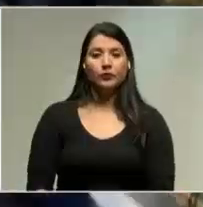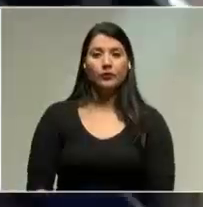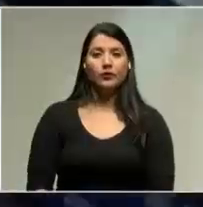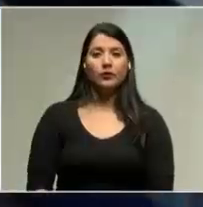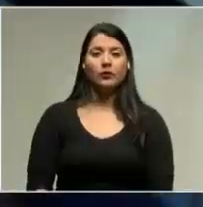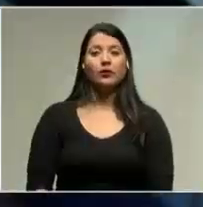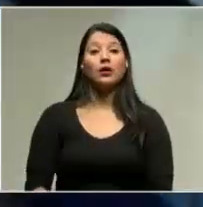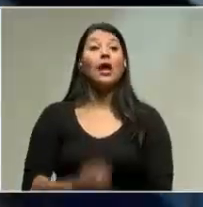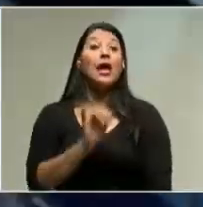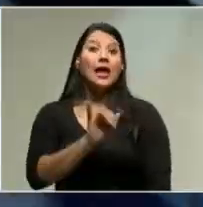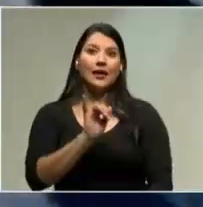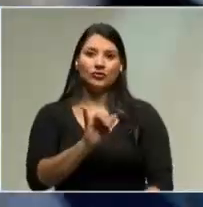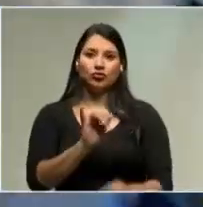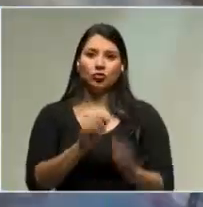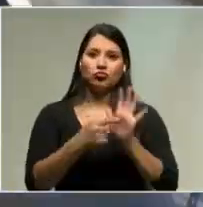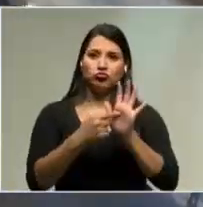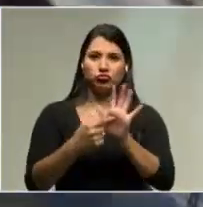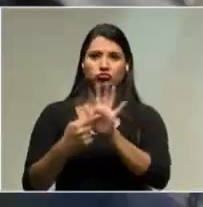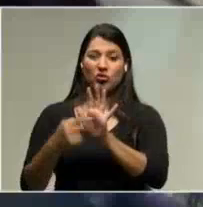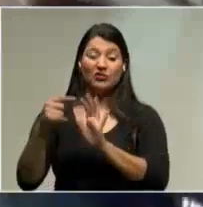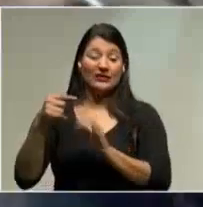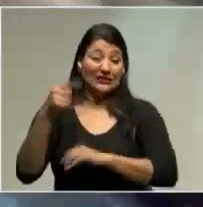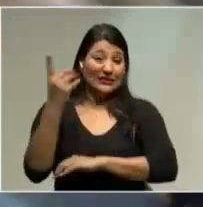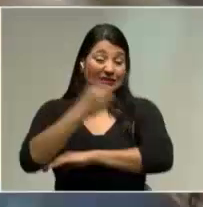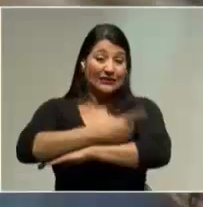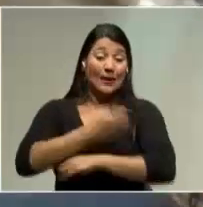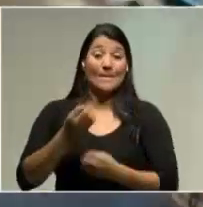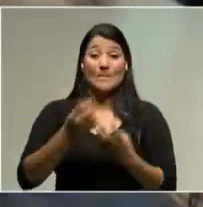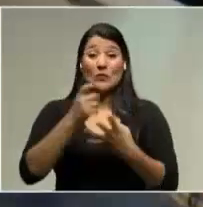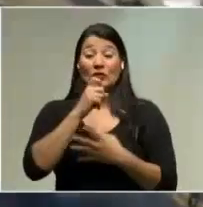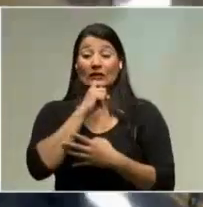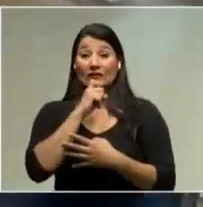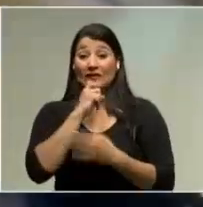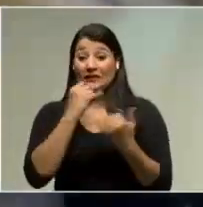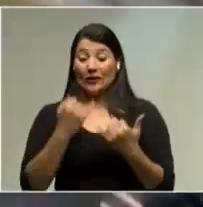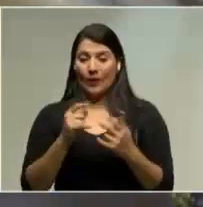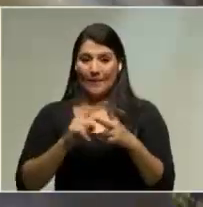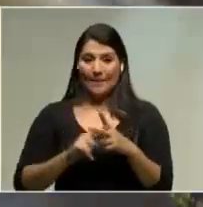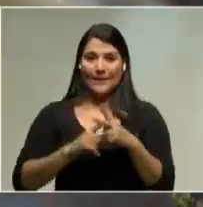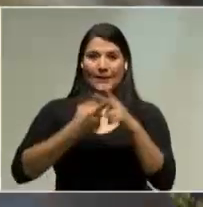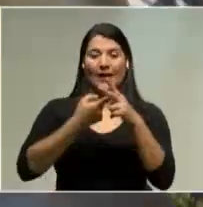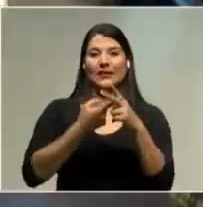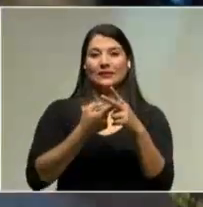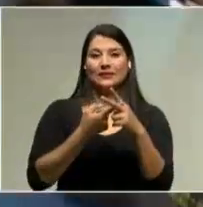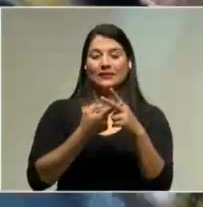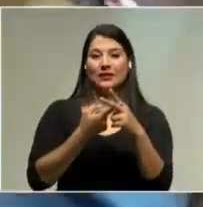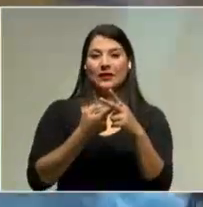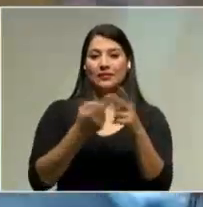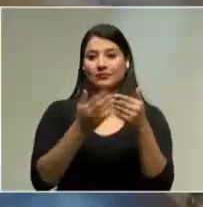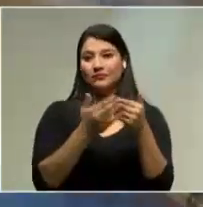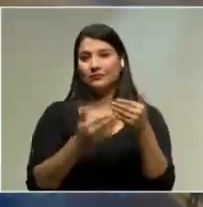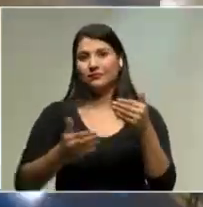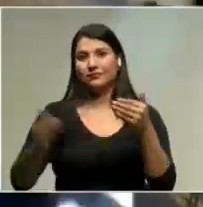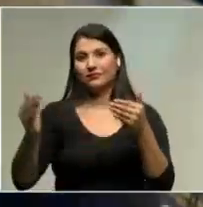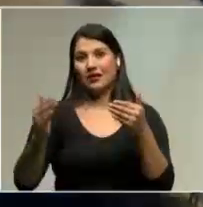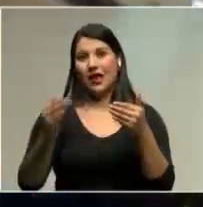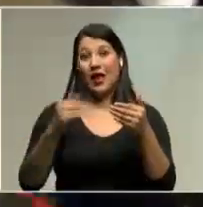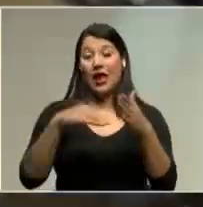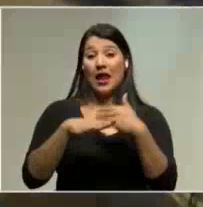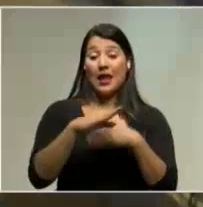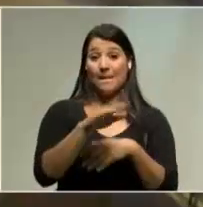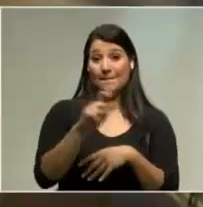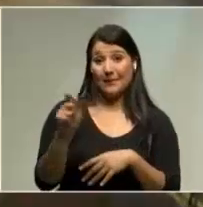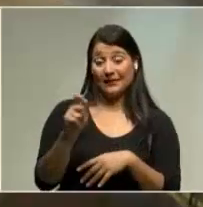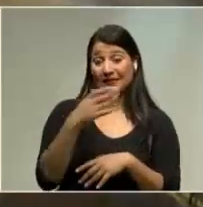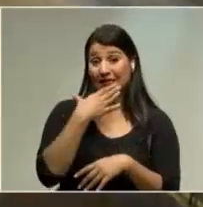Esto es el estado del tránsito. Días complicados se vienen a continuación durante los meses de